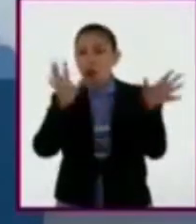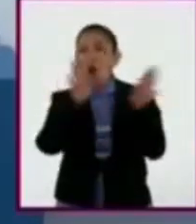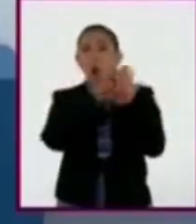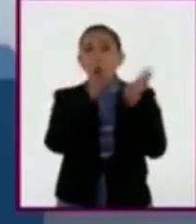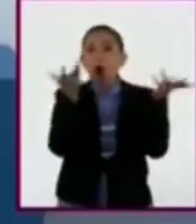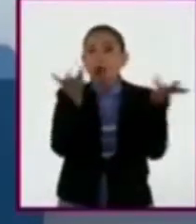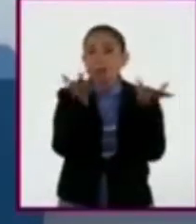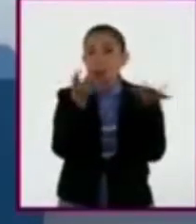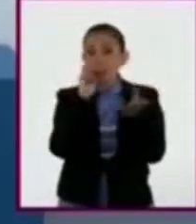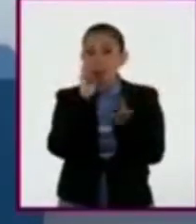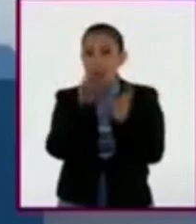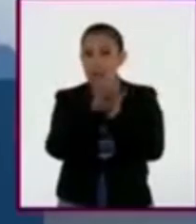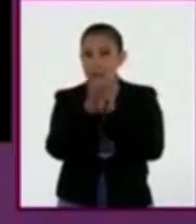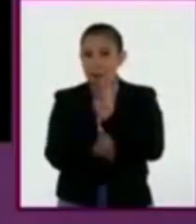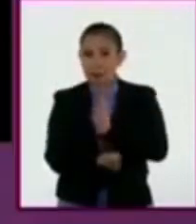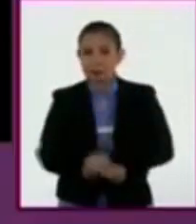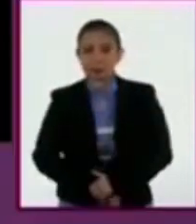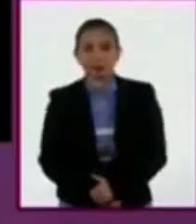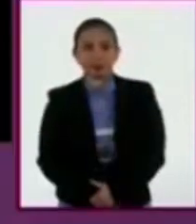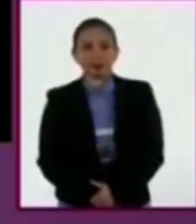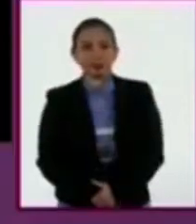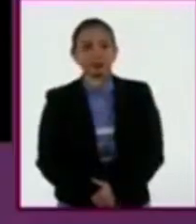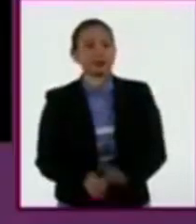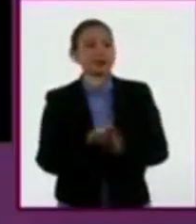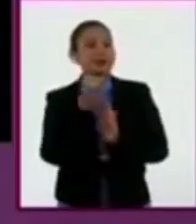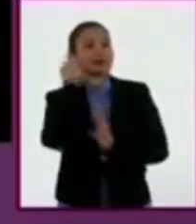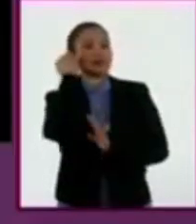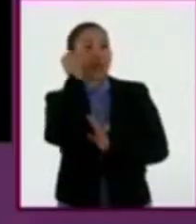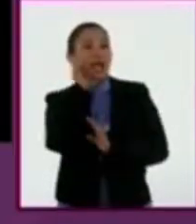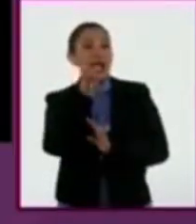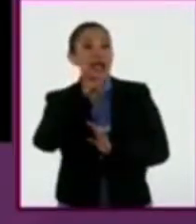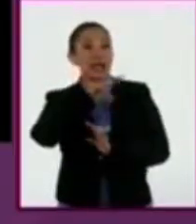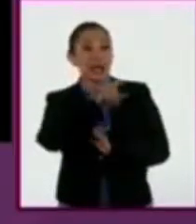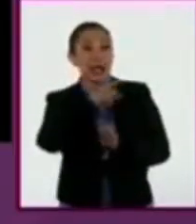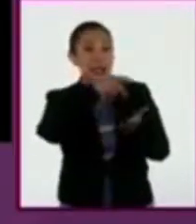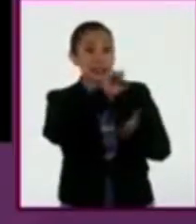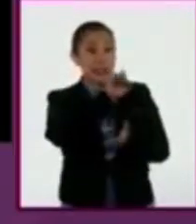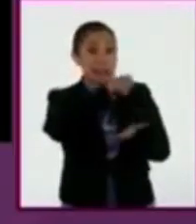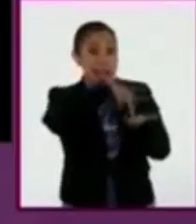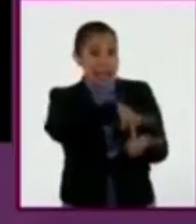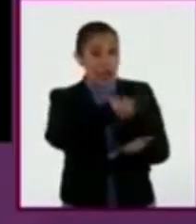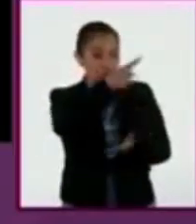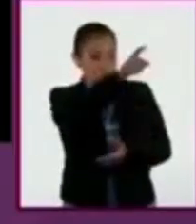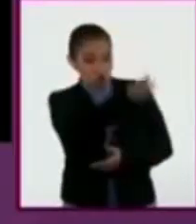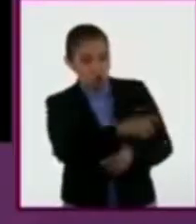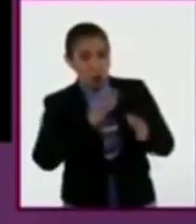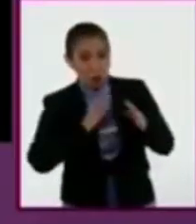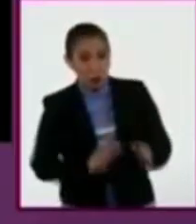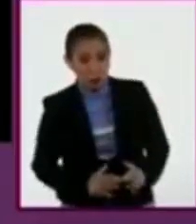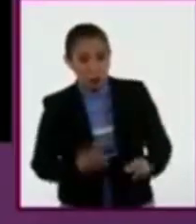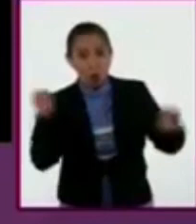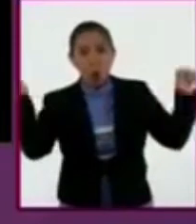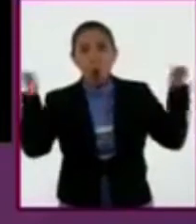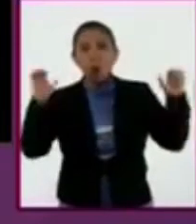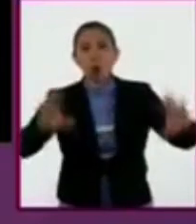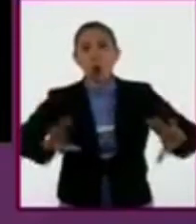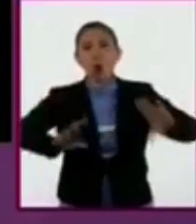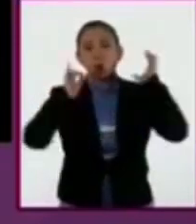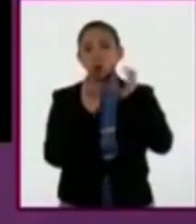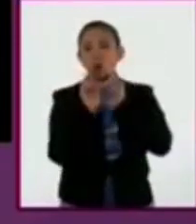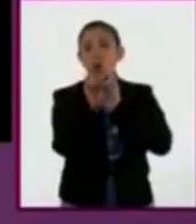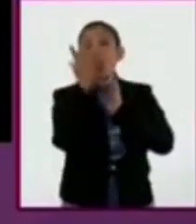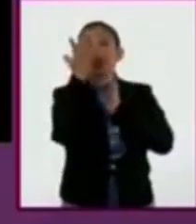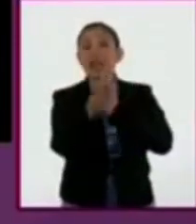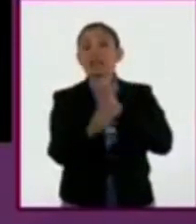procedimiento, resolvamos un ejemplo. Supongamos que Enrique, de 60 kilogramos de masa, va corriendo a una velocidad de